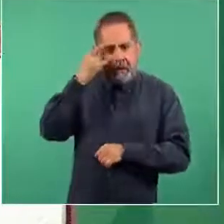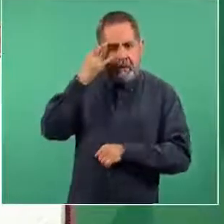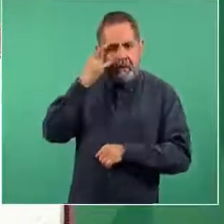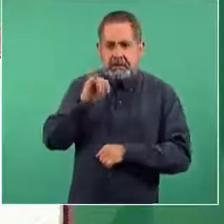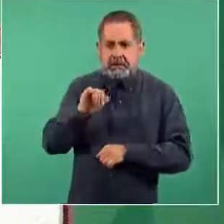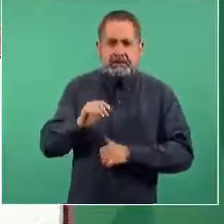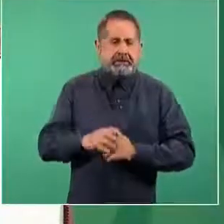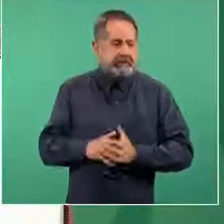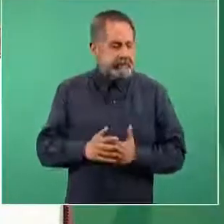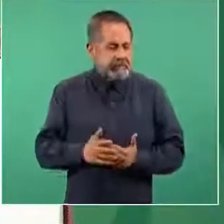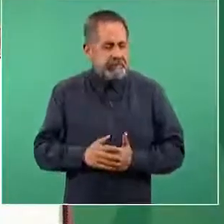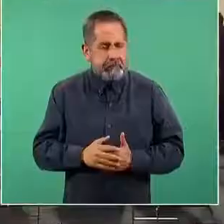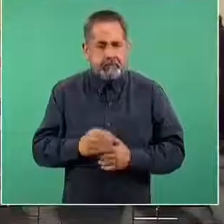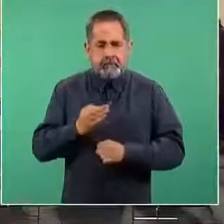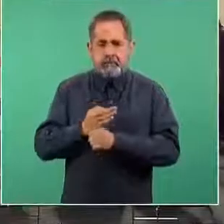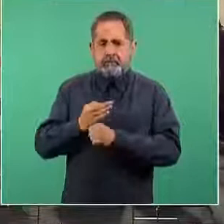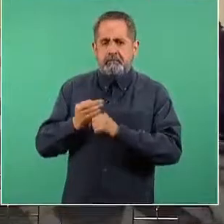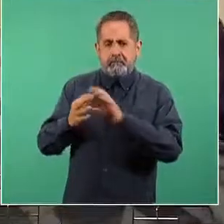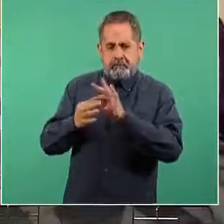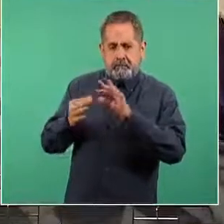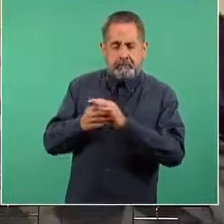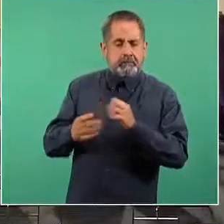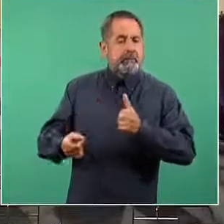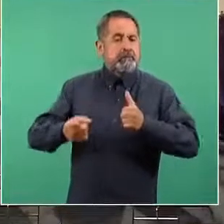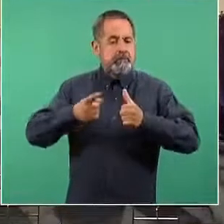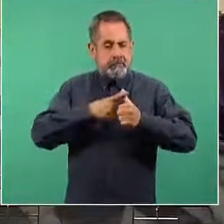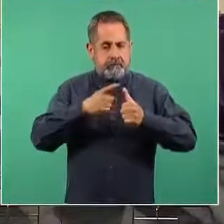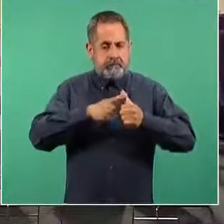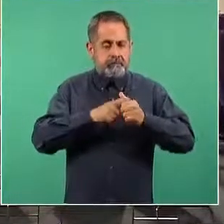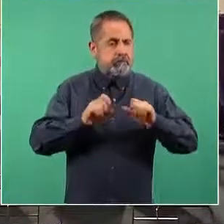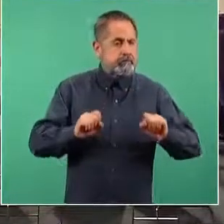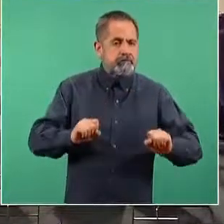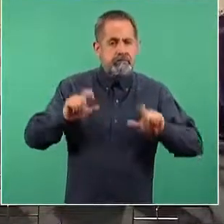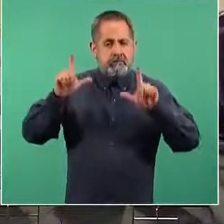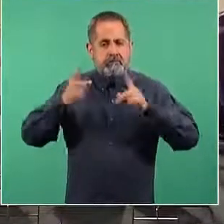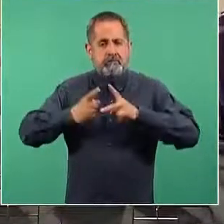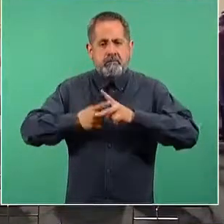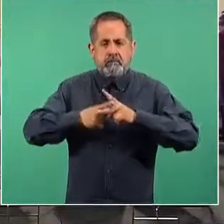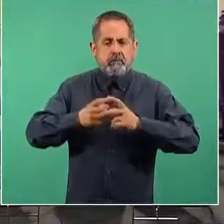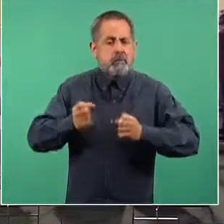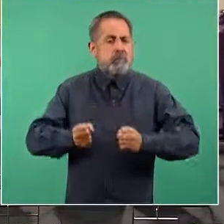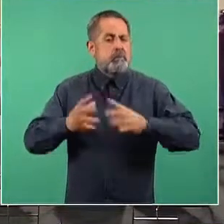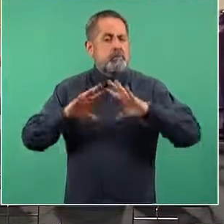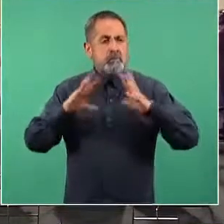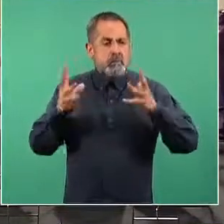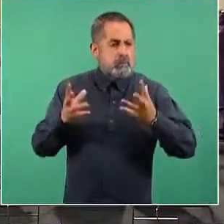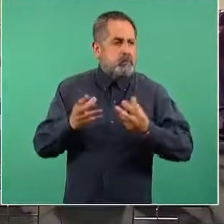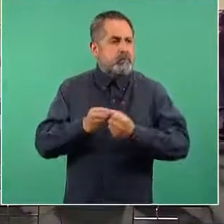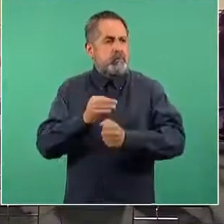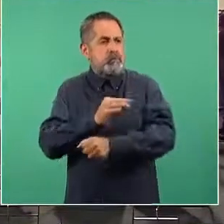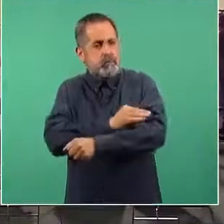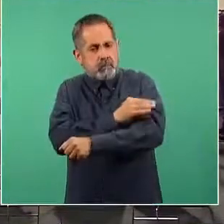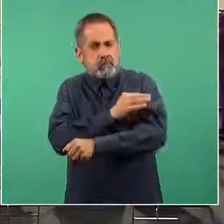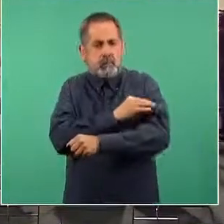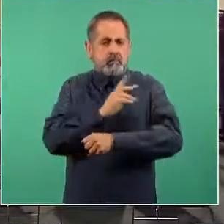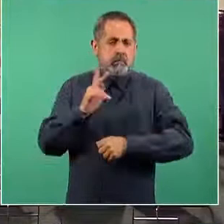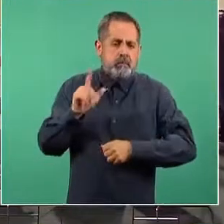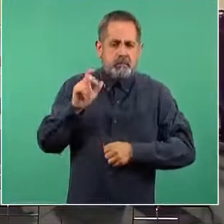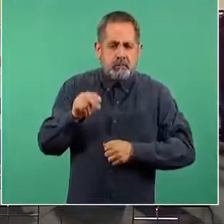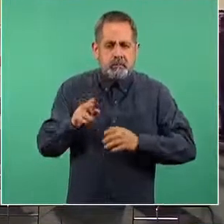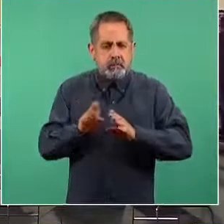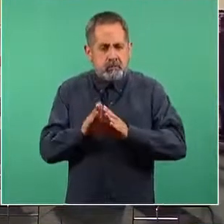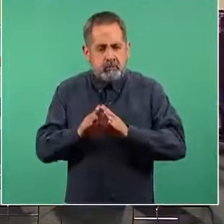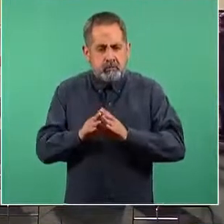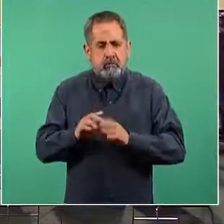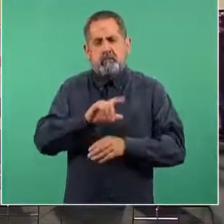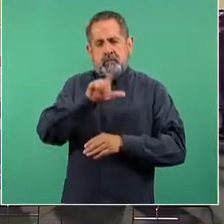dinámica la presentaremos obviamente después de la actualización de la estadística y de la Estrategia Nacional de Vacunación que voy a proceder